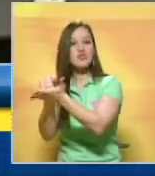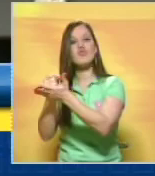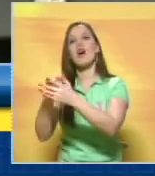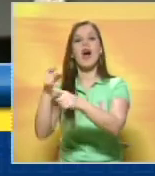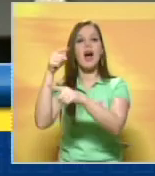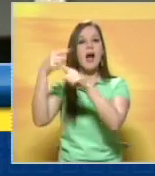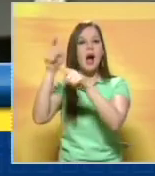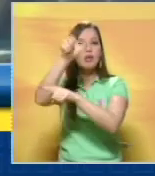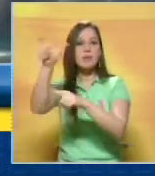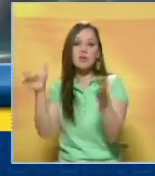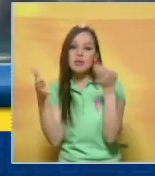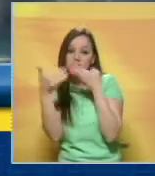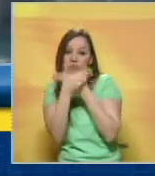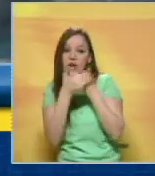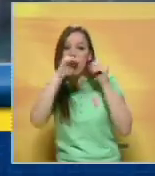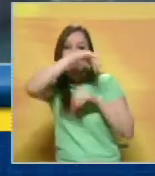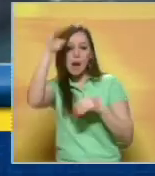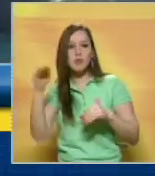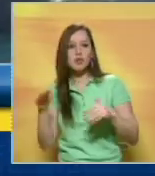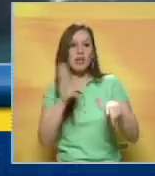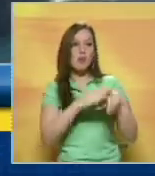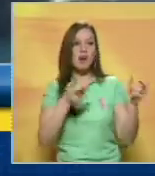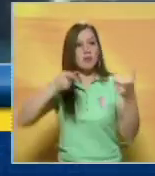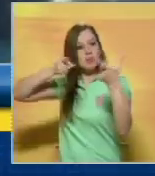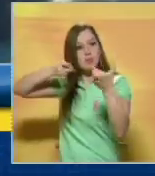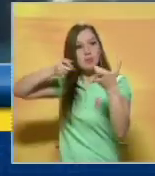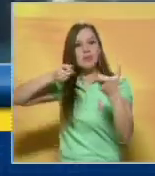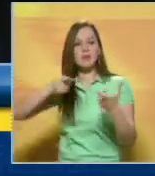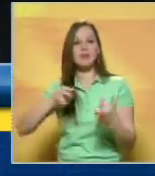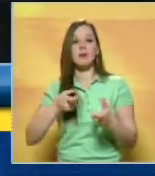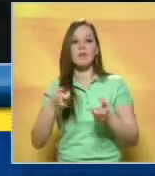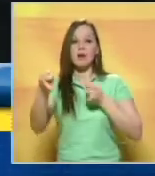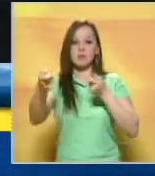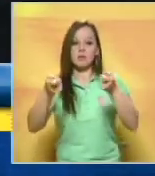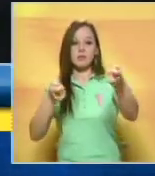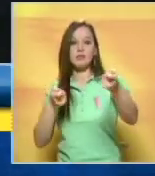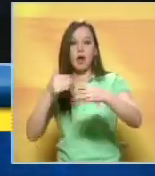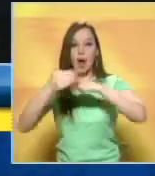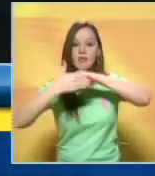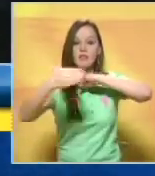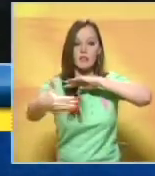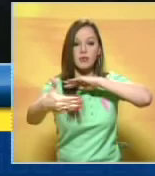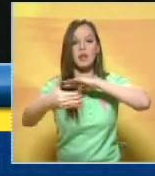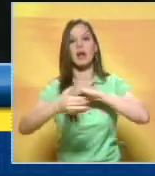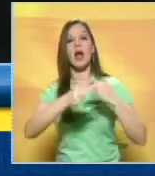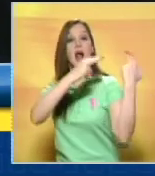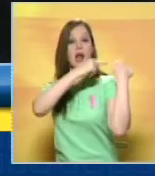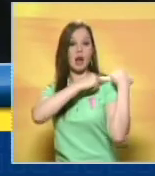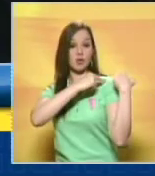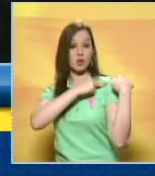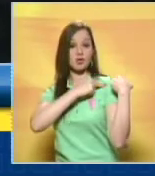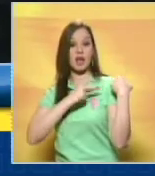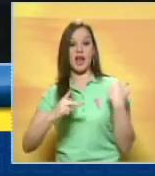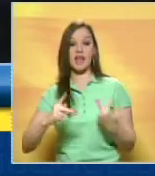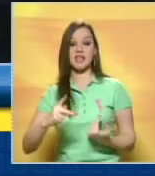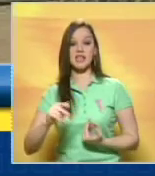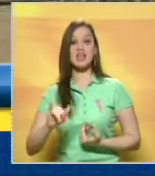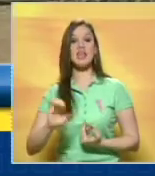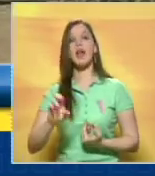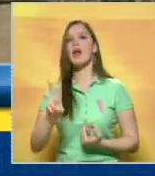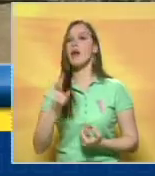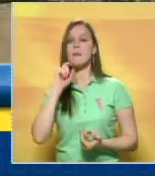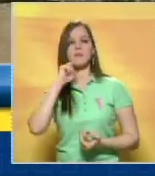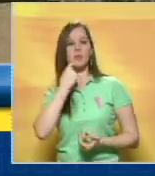separatistas. Sin embargo, más de 20 vehículos militares rusos cruzaron la frontera durante la noche. Las autoridades en Kiev sospechan que Rusia utilice